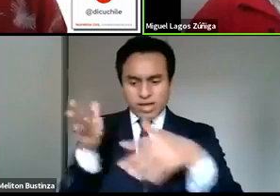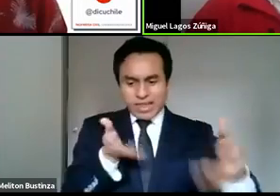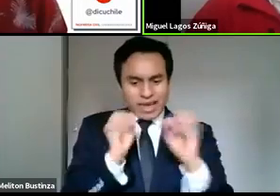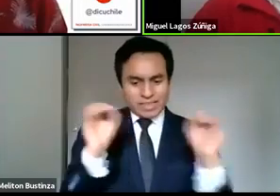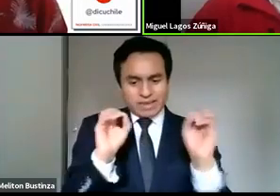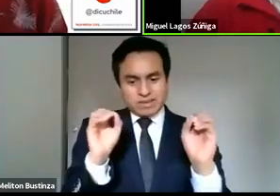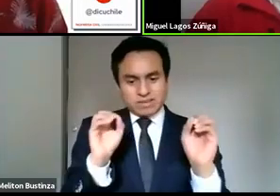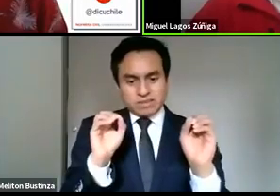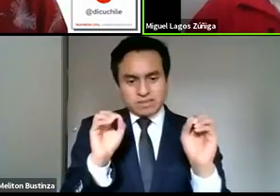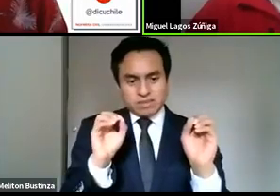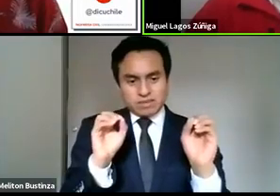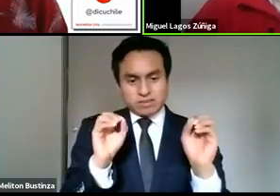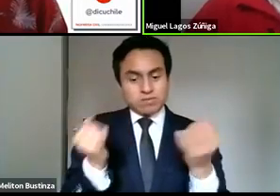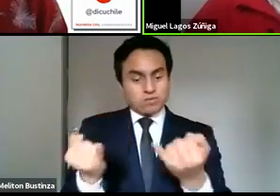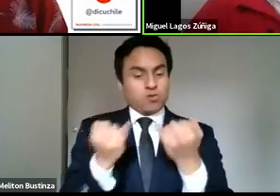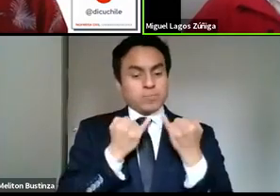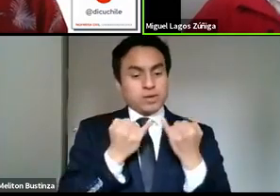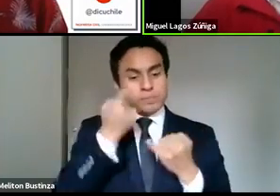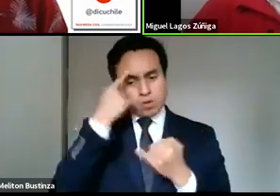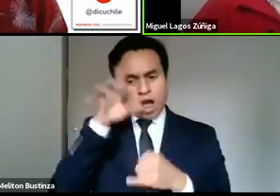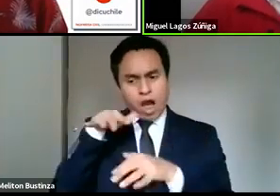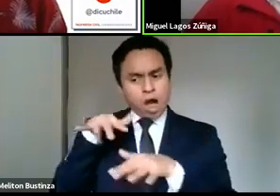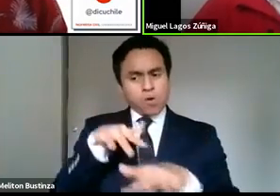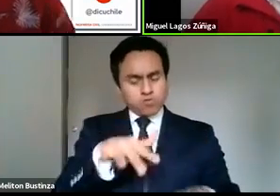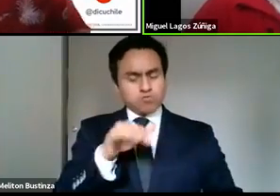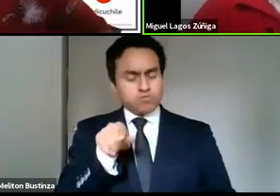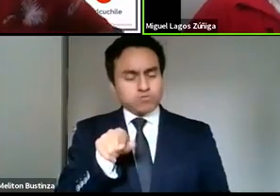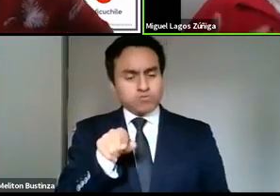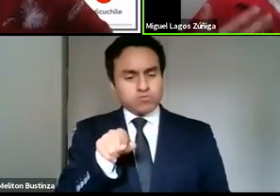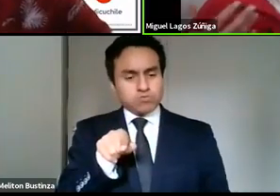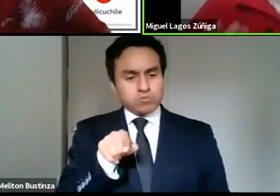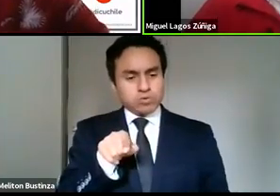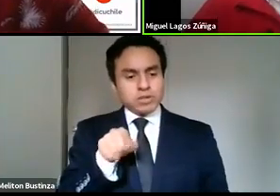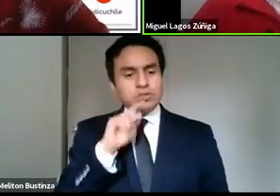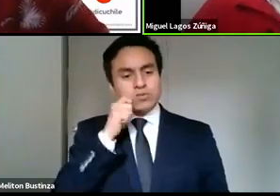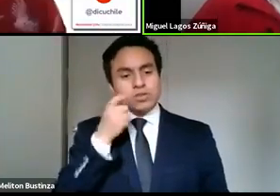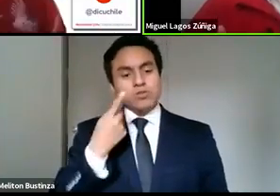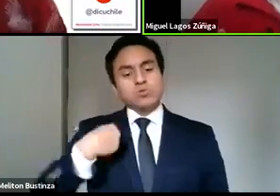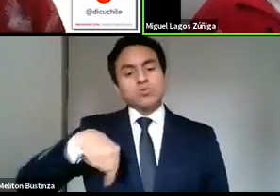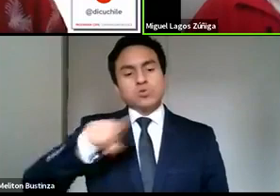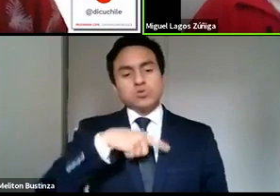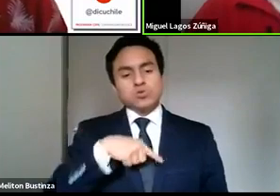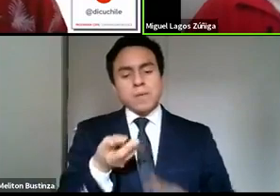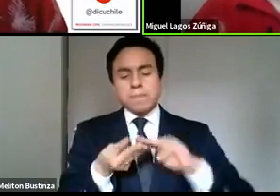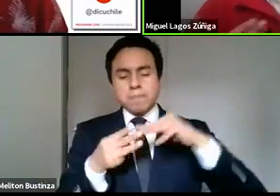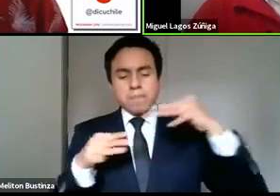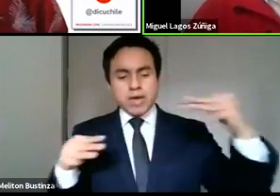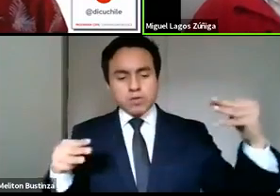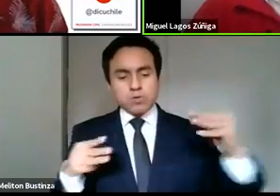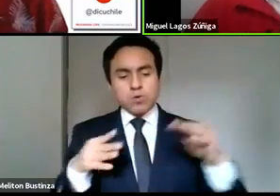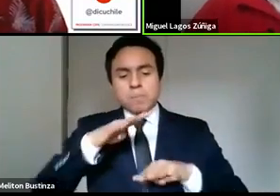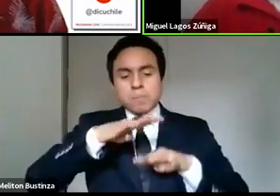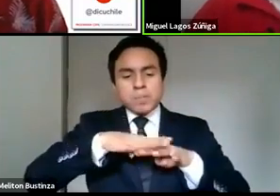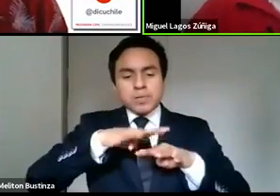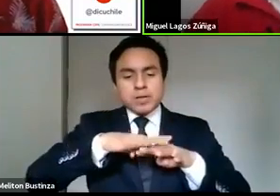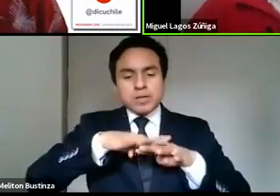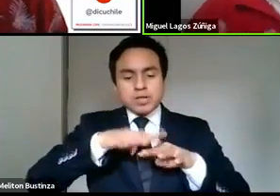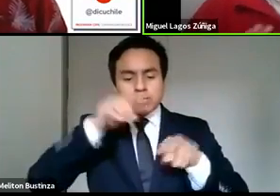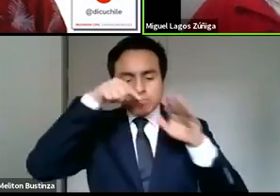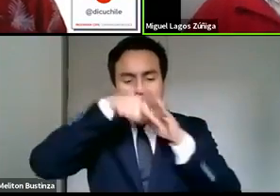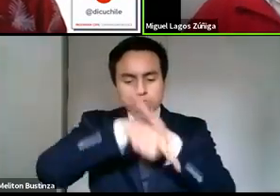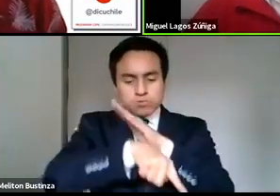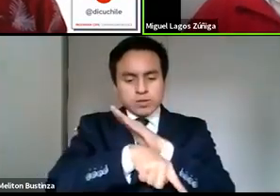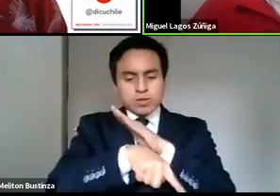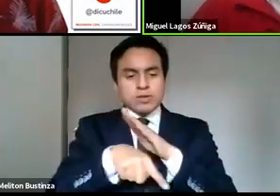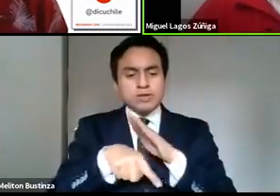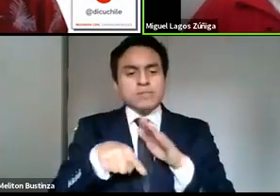ahí, pero pasa agua por ahí. Entonces, cuando nosotros con un método matemáticamente robusto, de